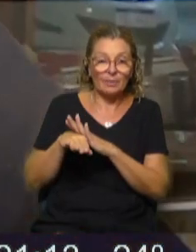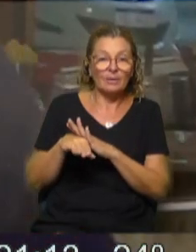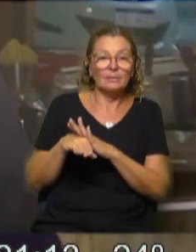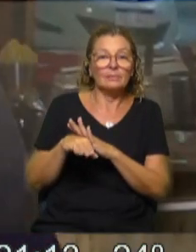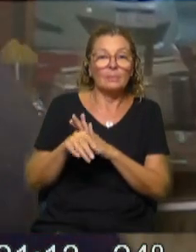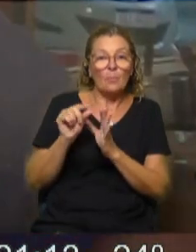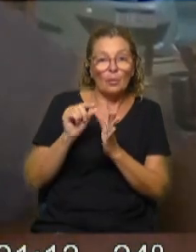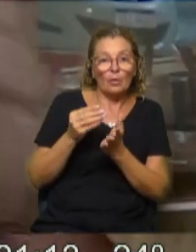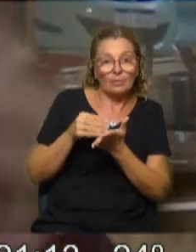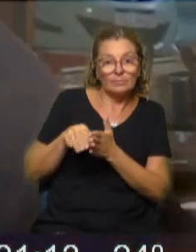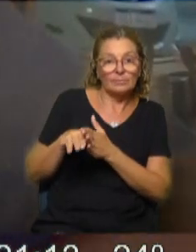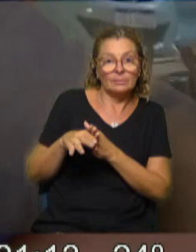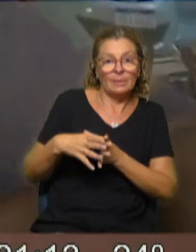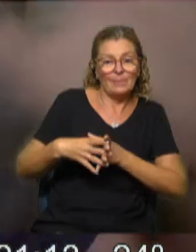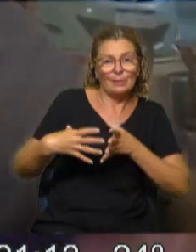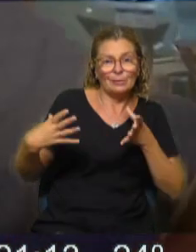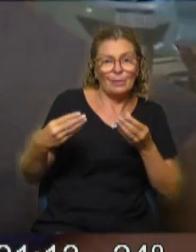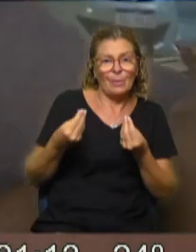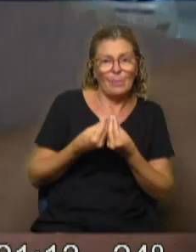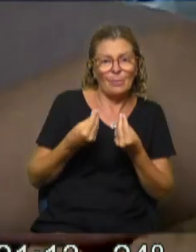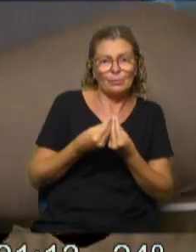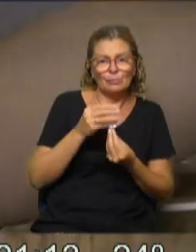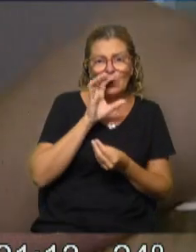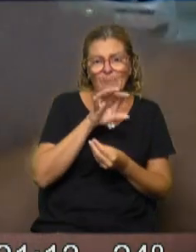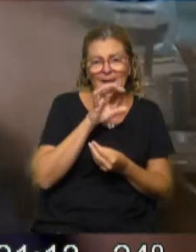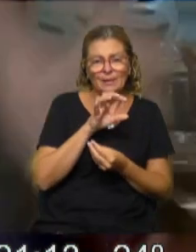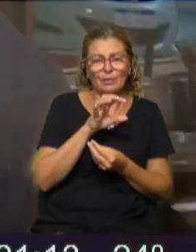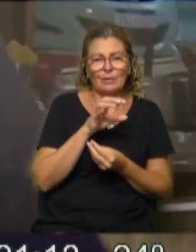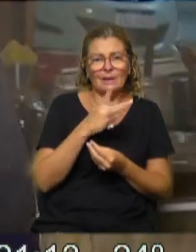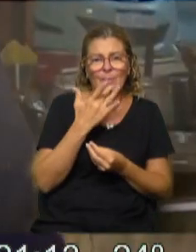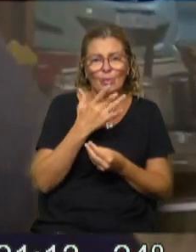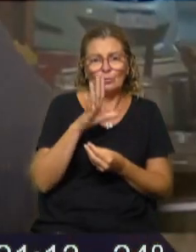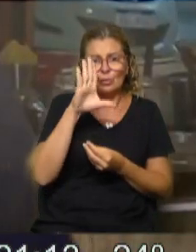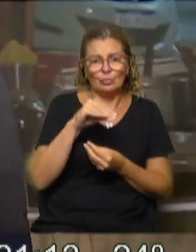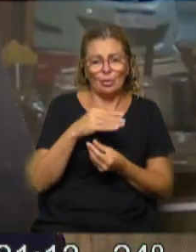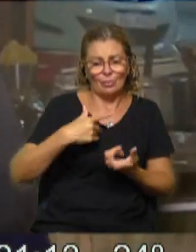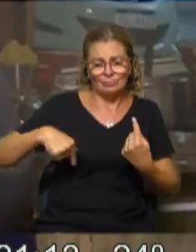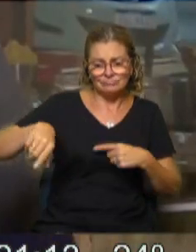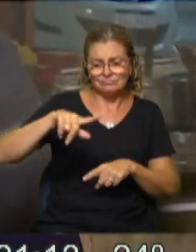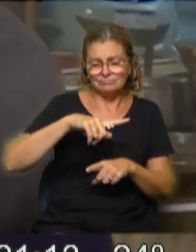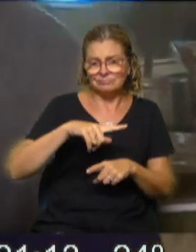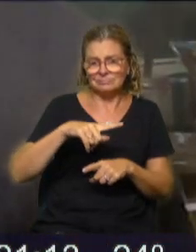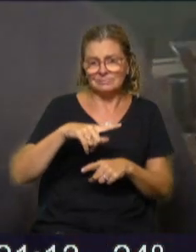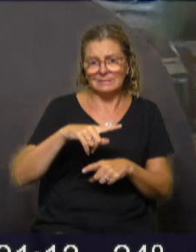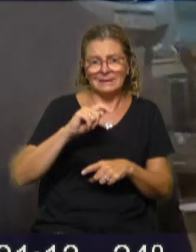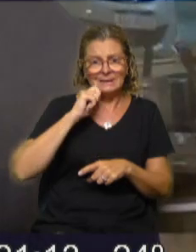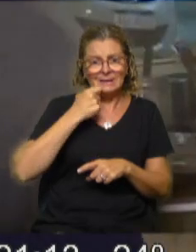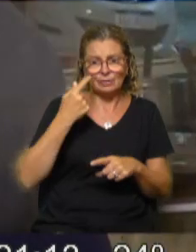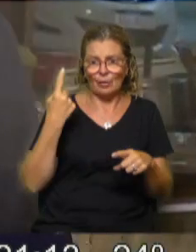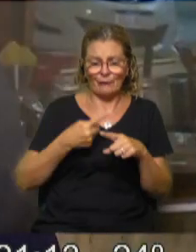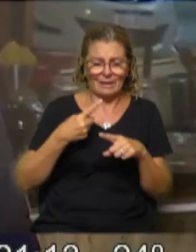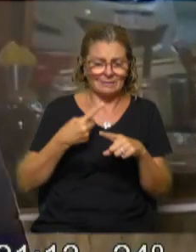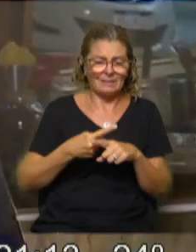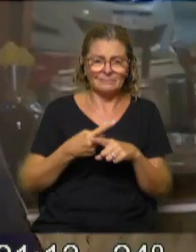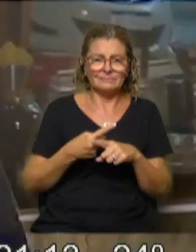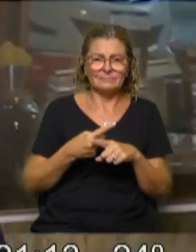Hogar, y explotó, la verdad, se llenó de perros, divino todo, un ambiente súper, súper festivo.